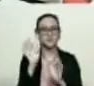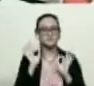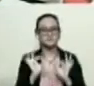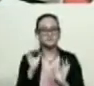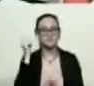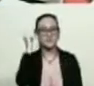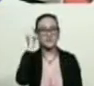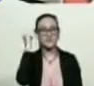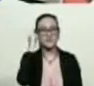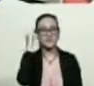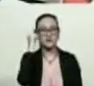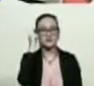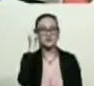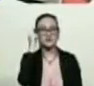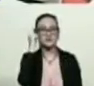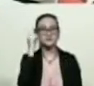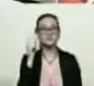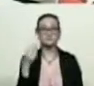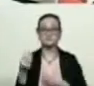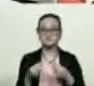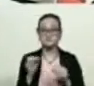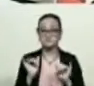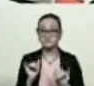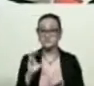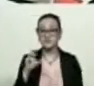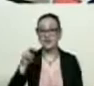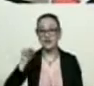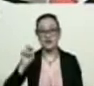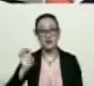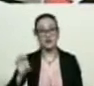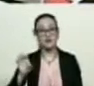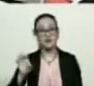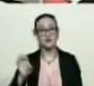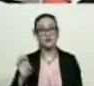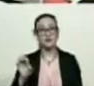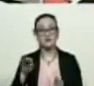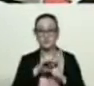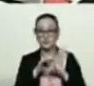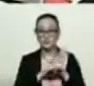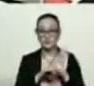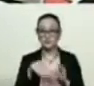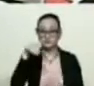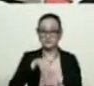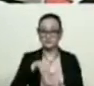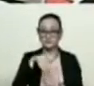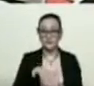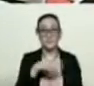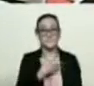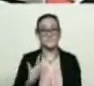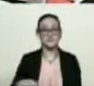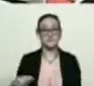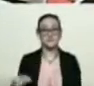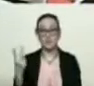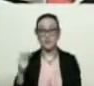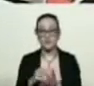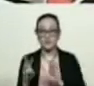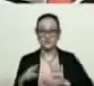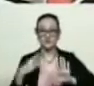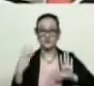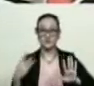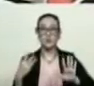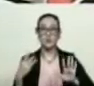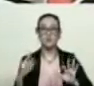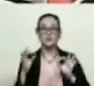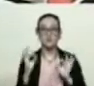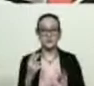fechas convocatoria que hiciera el consejo nacional electoral estableciendo la elección presidencial 2018 para el